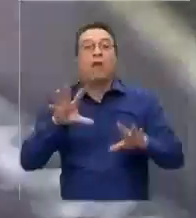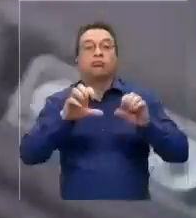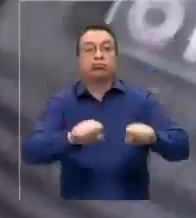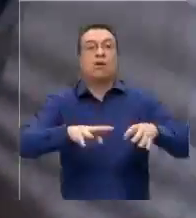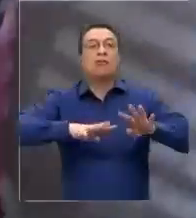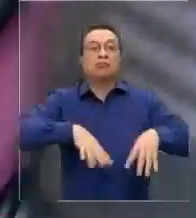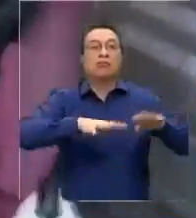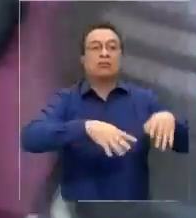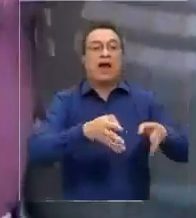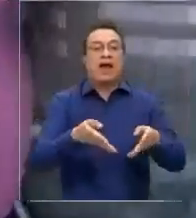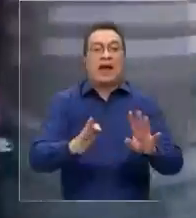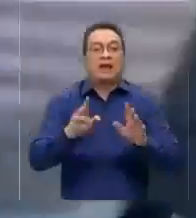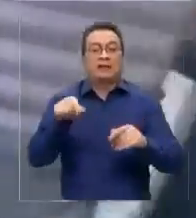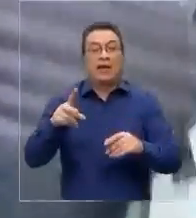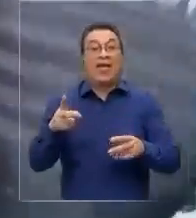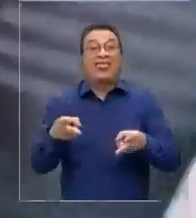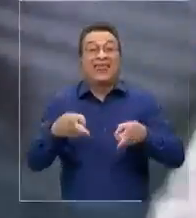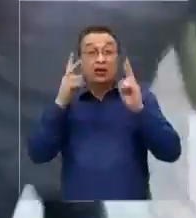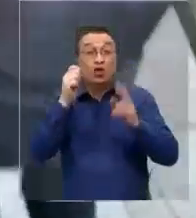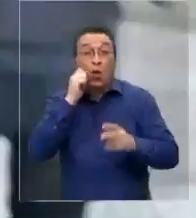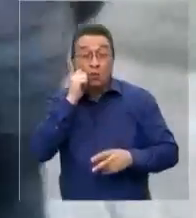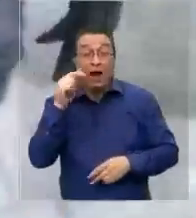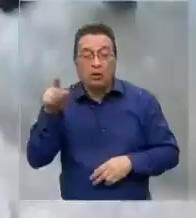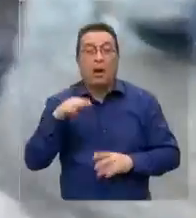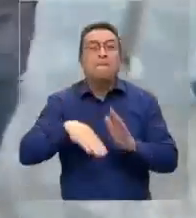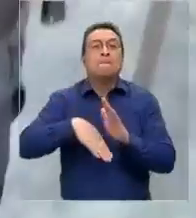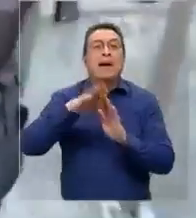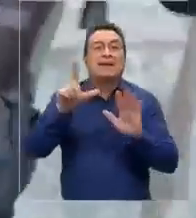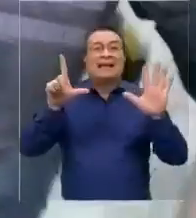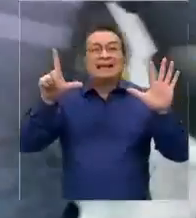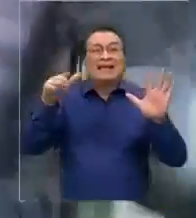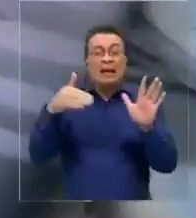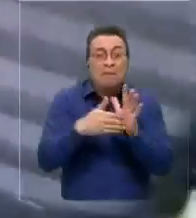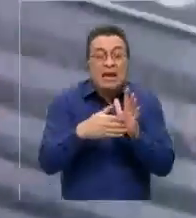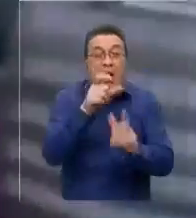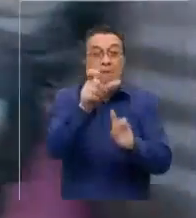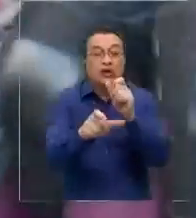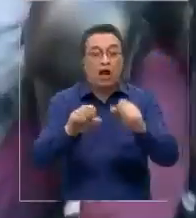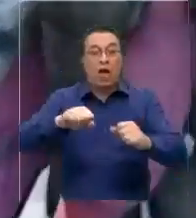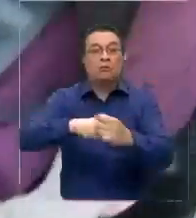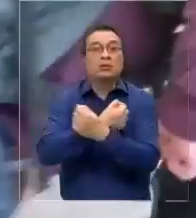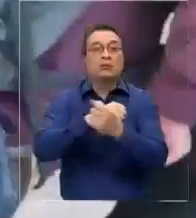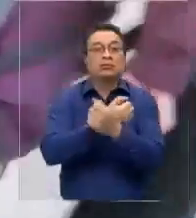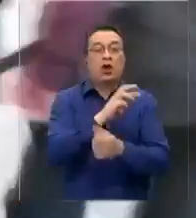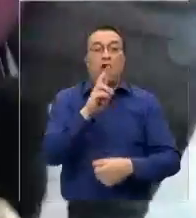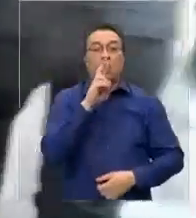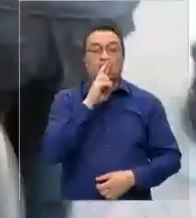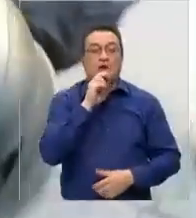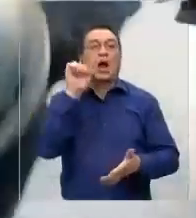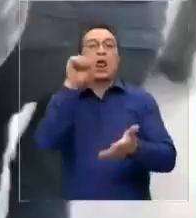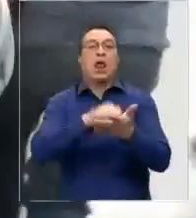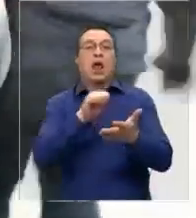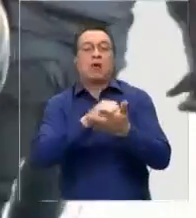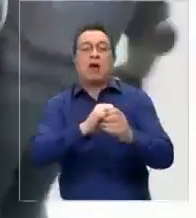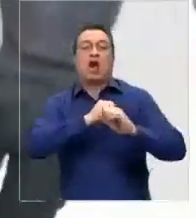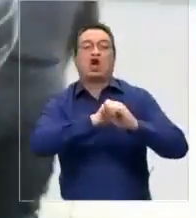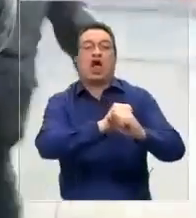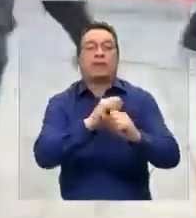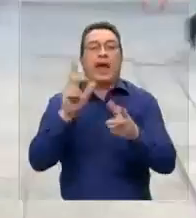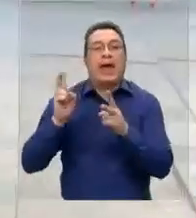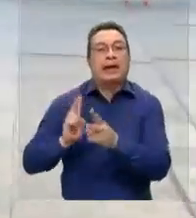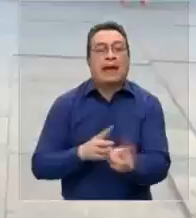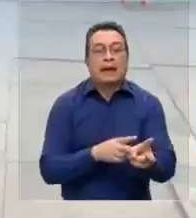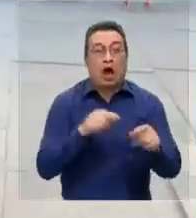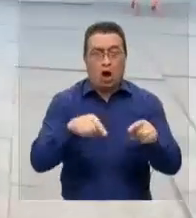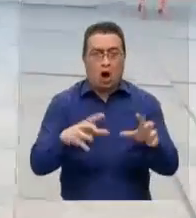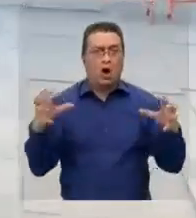Se calcula por parte de grupos de derechos humanos que ya van más de 7.000 personas detenidas en Rusia por las protestas contra la guerra, que hoy fueron